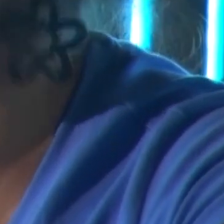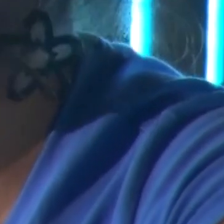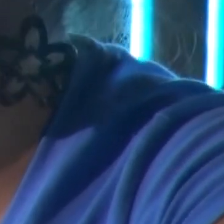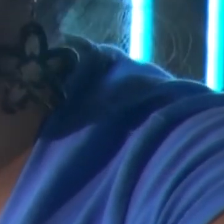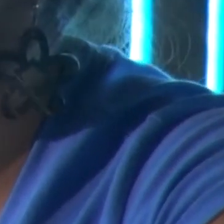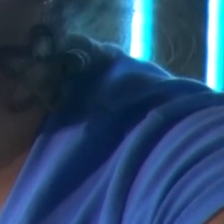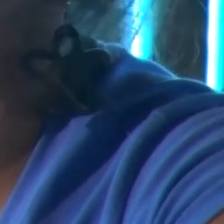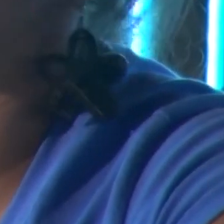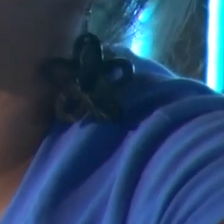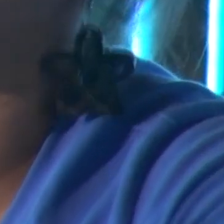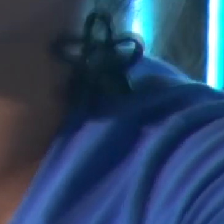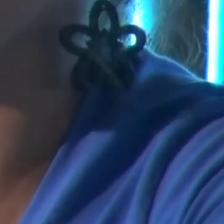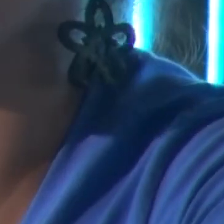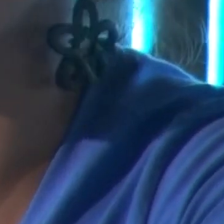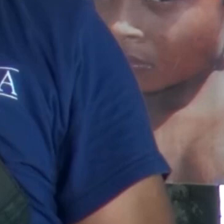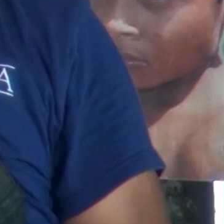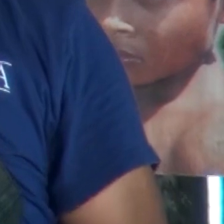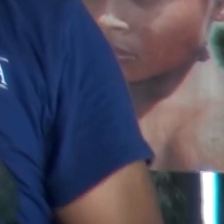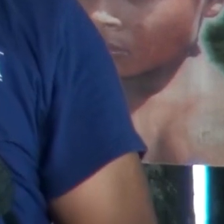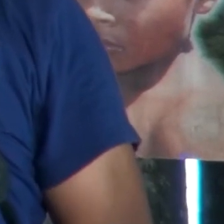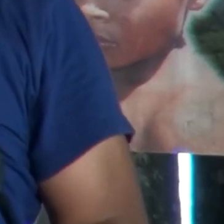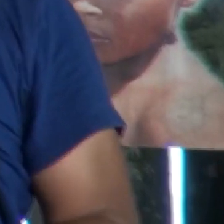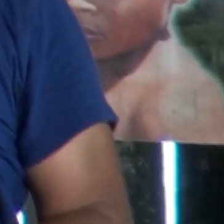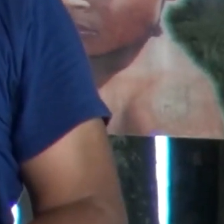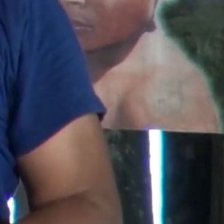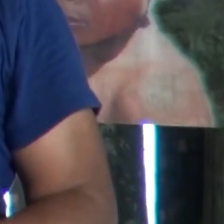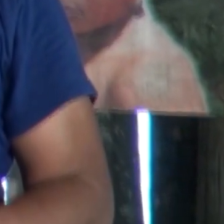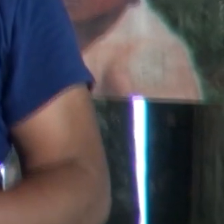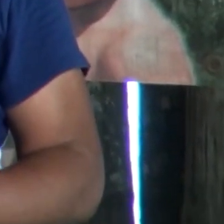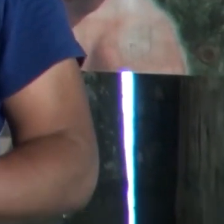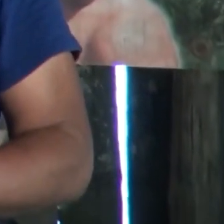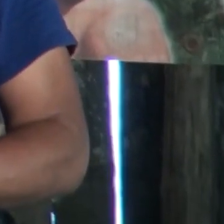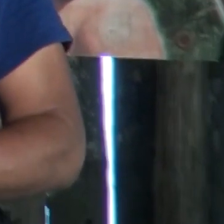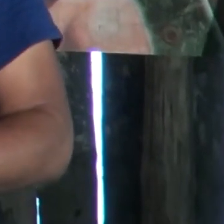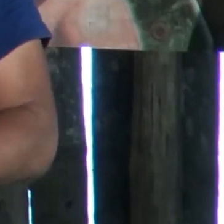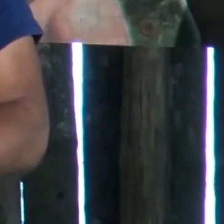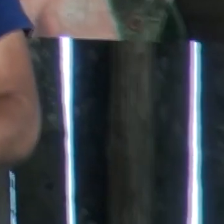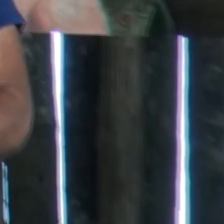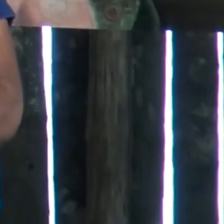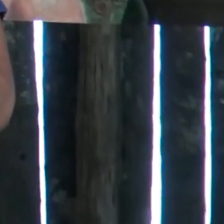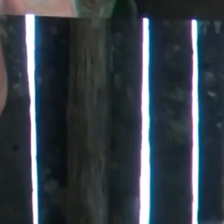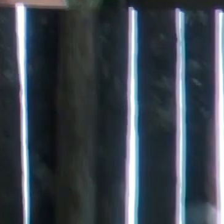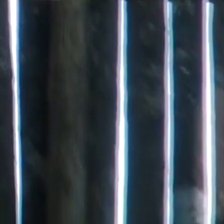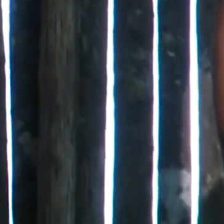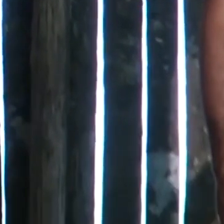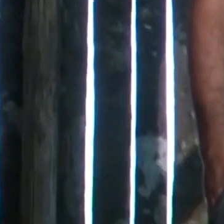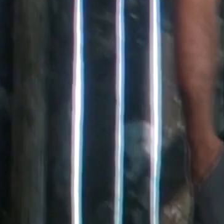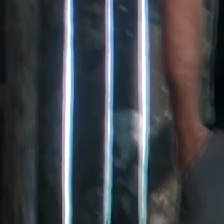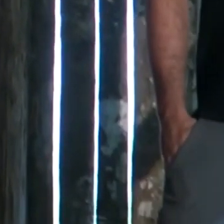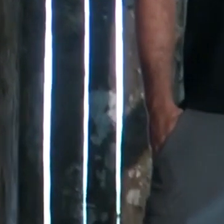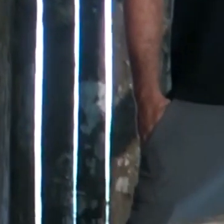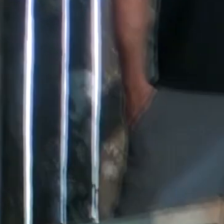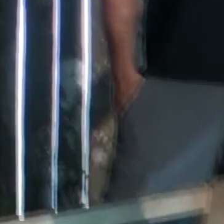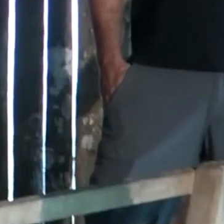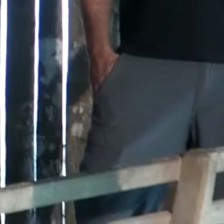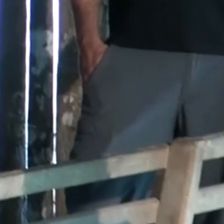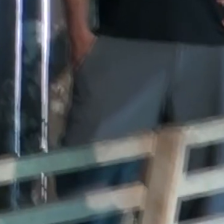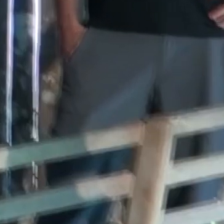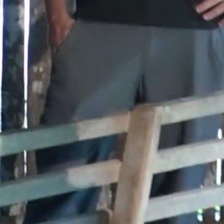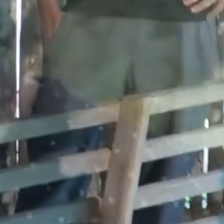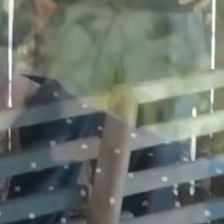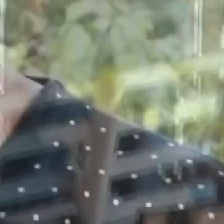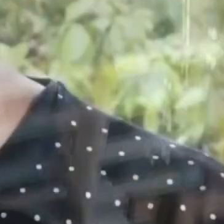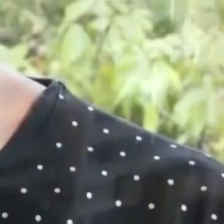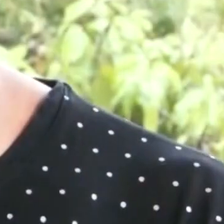ferias vocacionales en los territorios indígenas, ¿verdad? Porque muchas veces colegios como Sulayon, Gavilán Canta, que están bastante